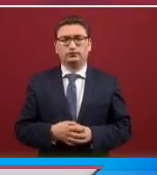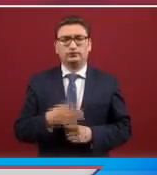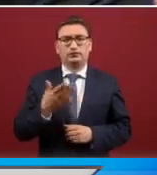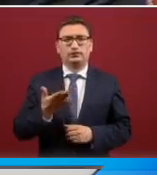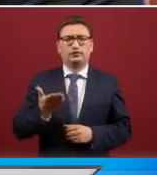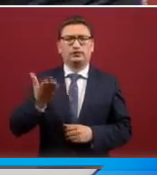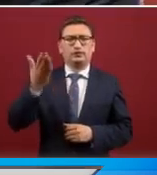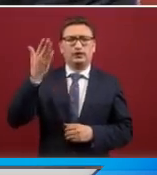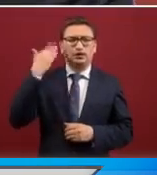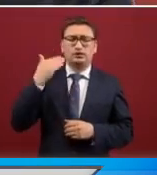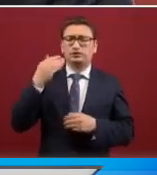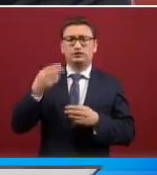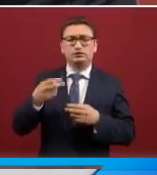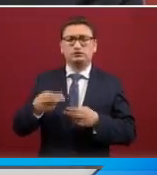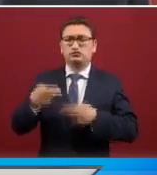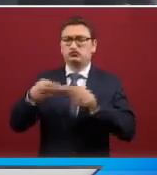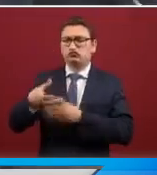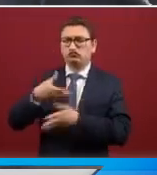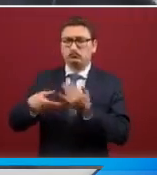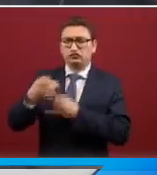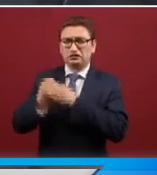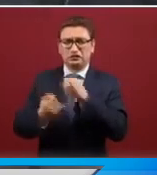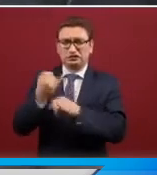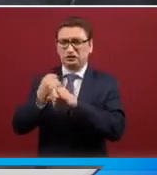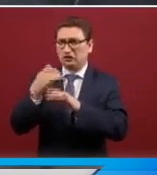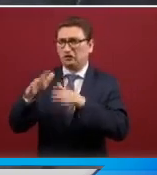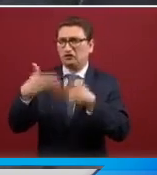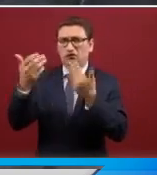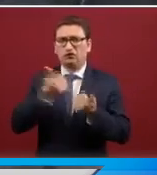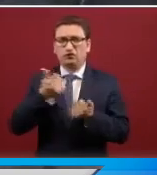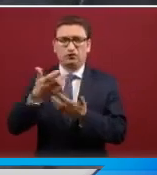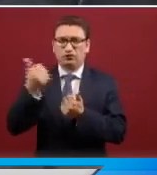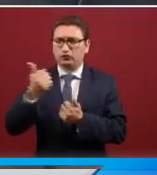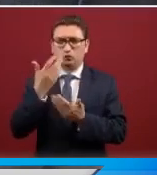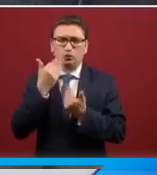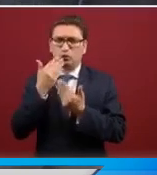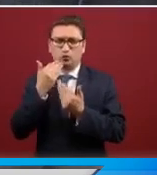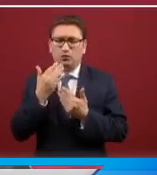el volumen de comercio exterior que tenemos ahora,